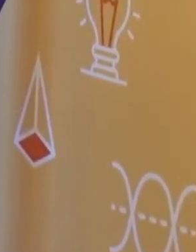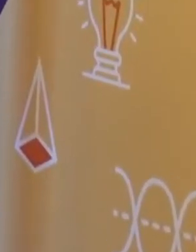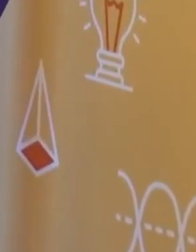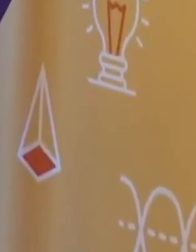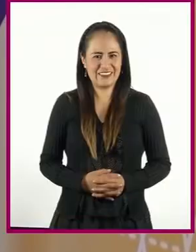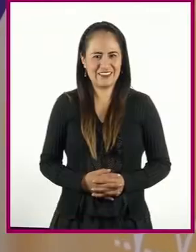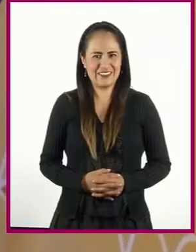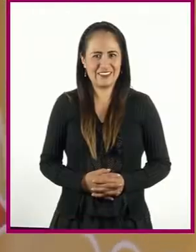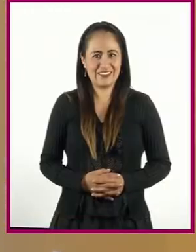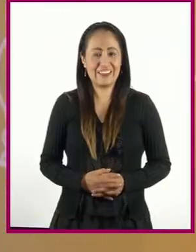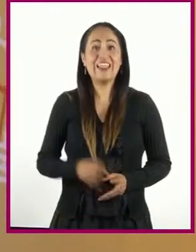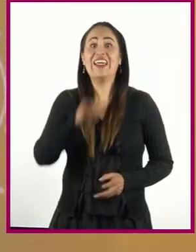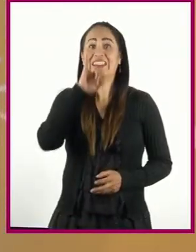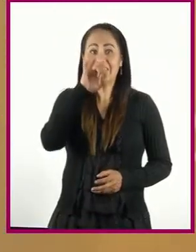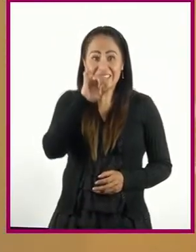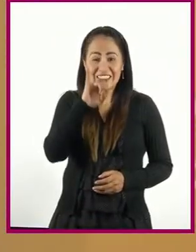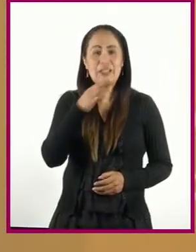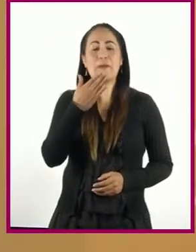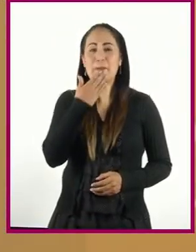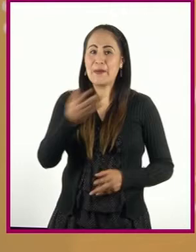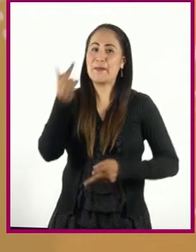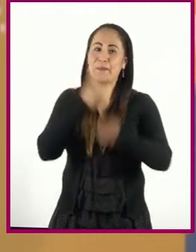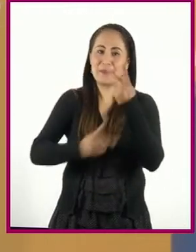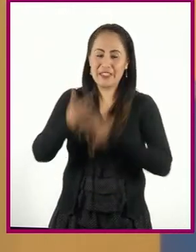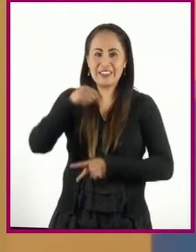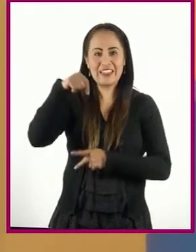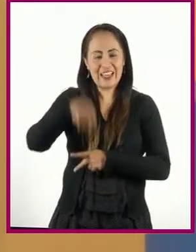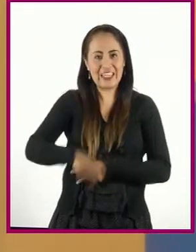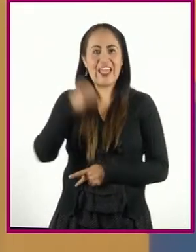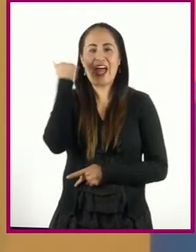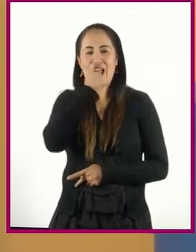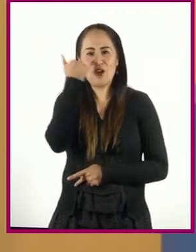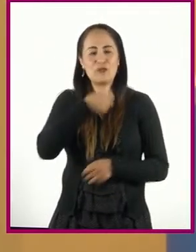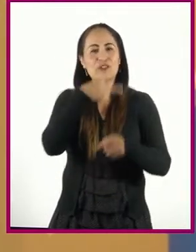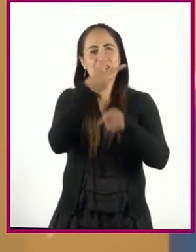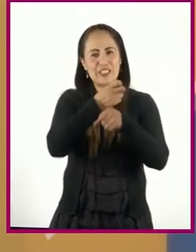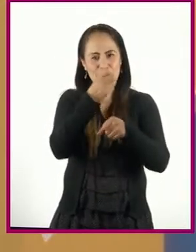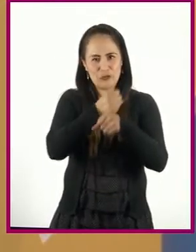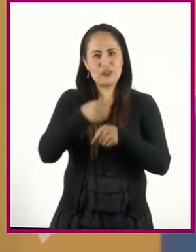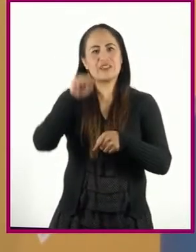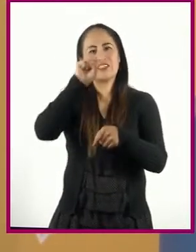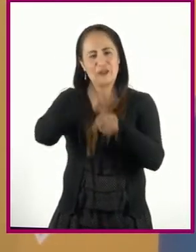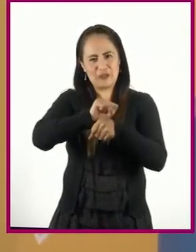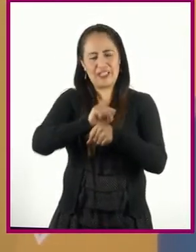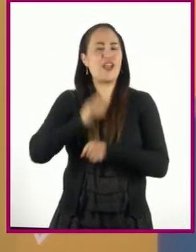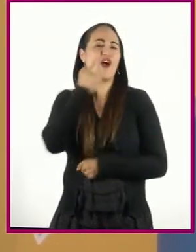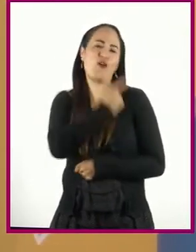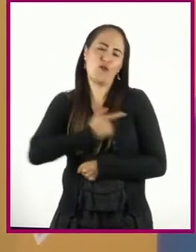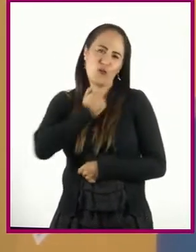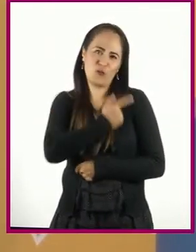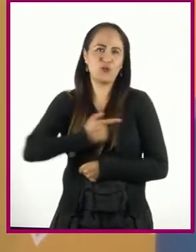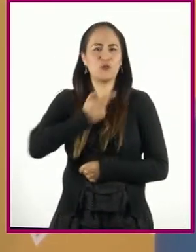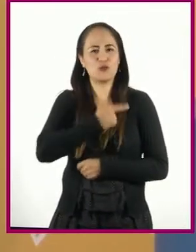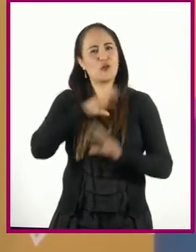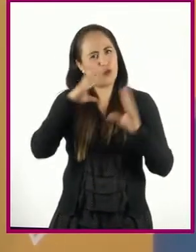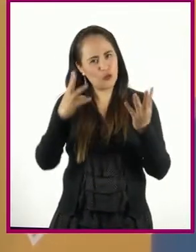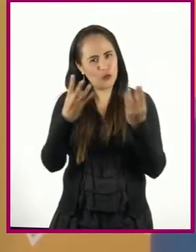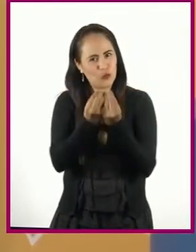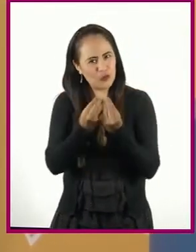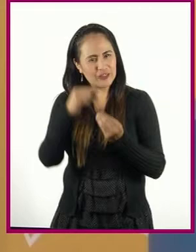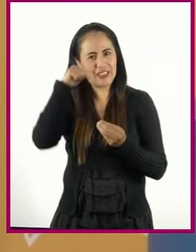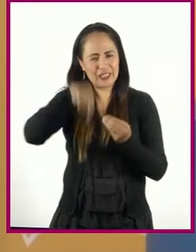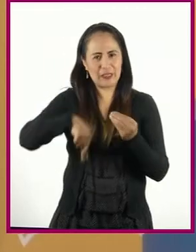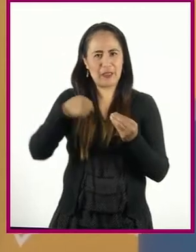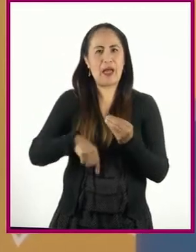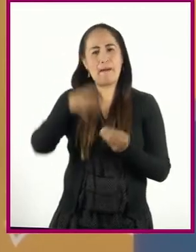¡Sí son! Sean bienvenidas y bienvenidos estudiantes de segundo grado de secundaria. Es un placer estar aquí con ustedes en una sesión